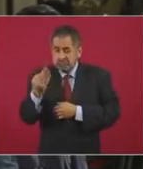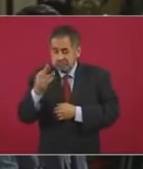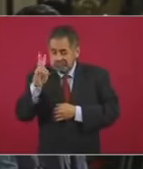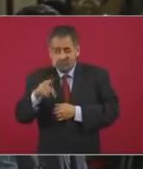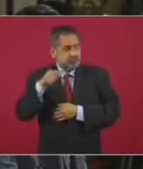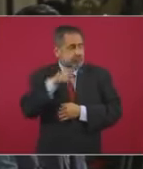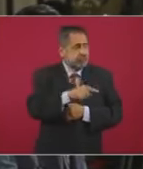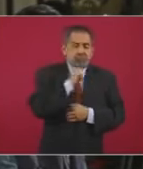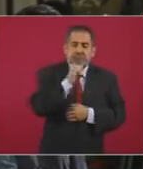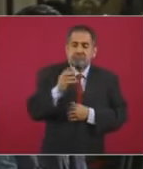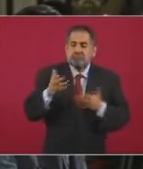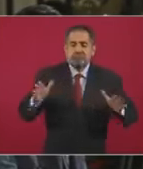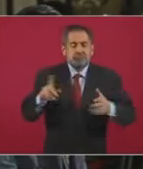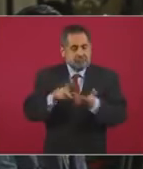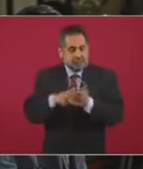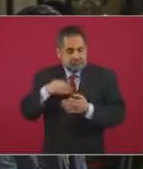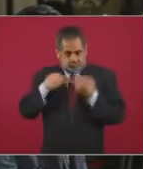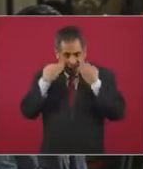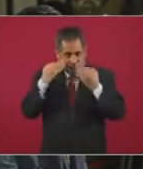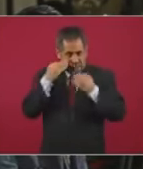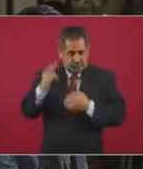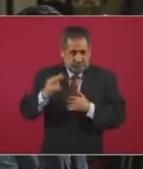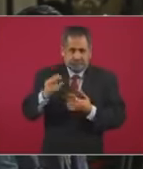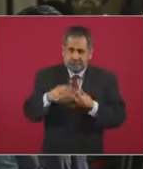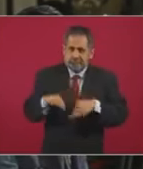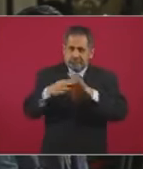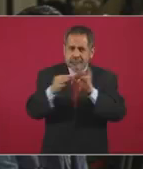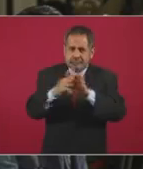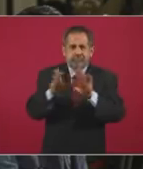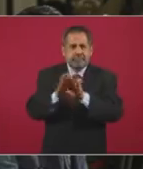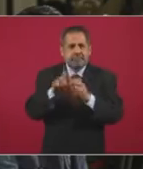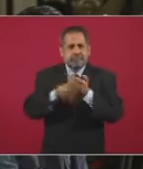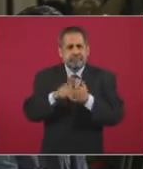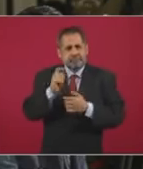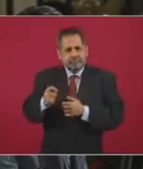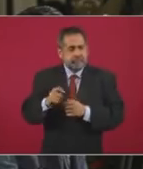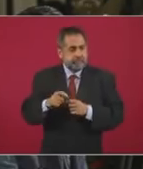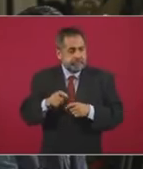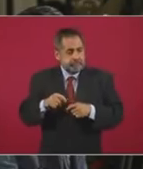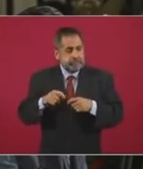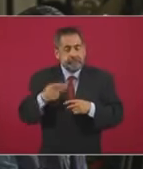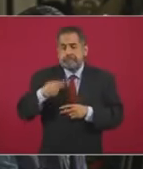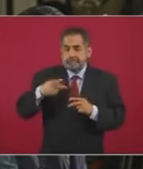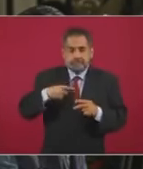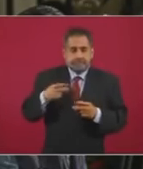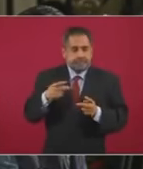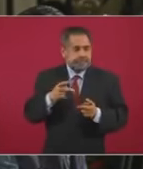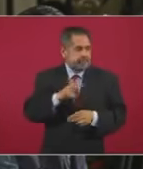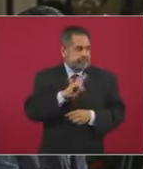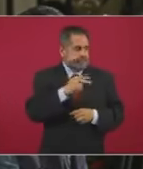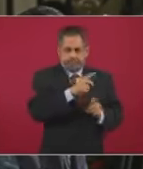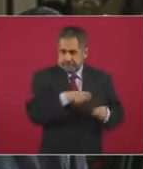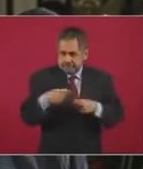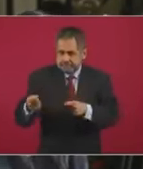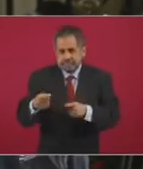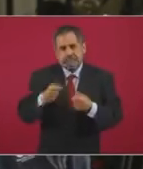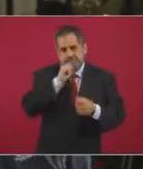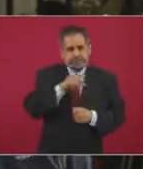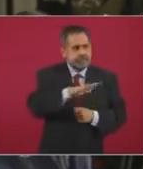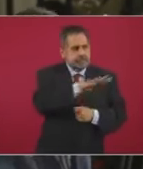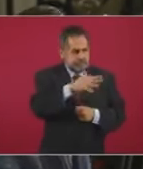no se da, y eso es importante decirle que así como hay que devolverle al pueblo lo robado, también hay que devolverle las